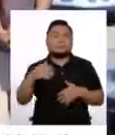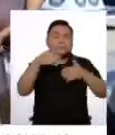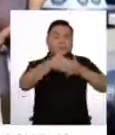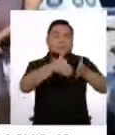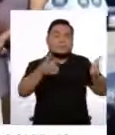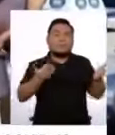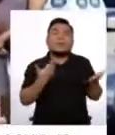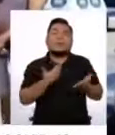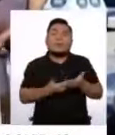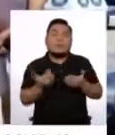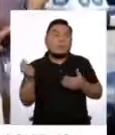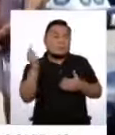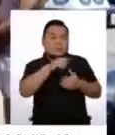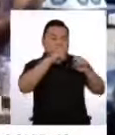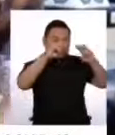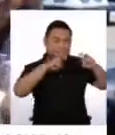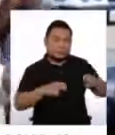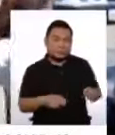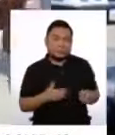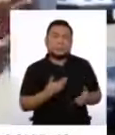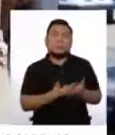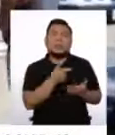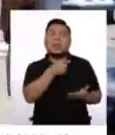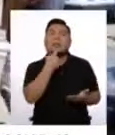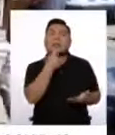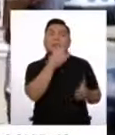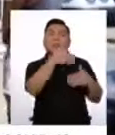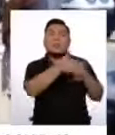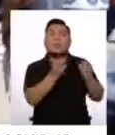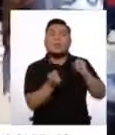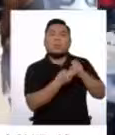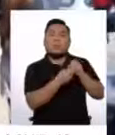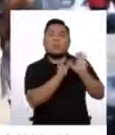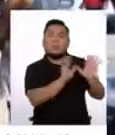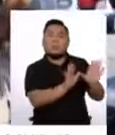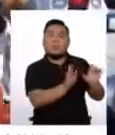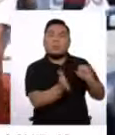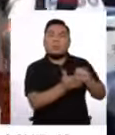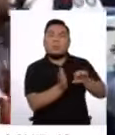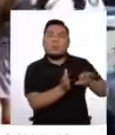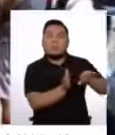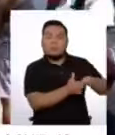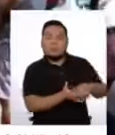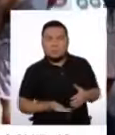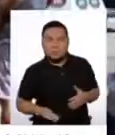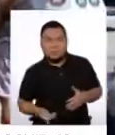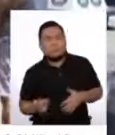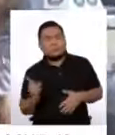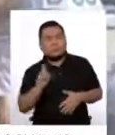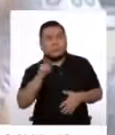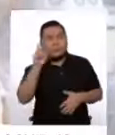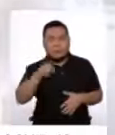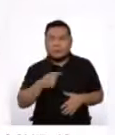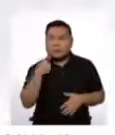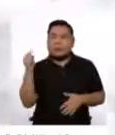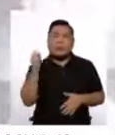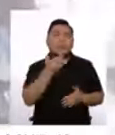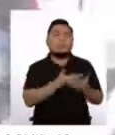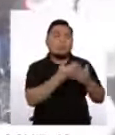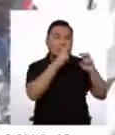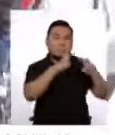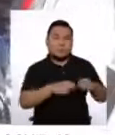está este producto probablemente un poco acaparado, pero también se ha constatado que no lo hay.